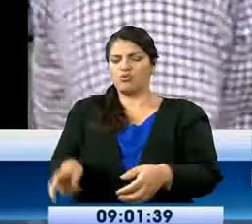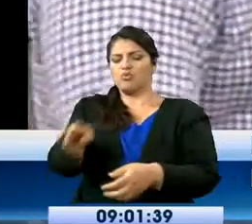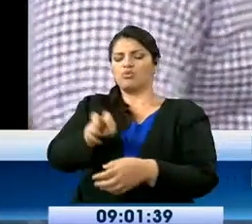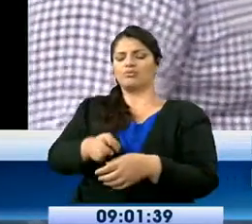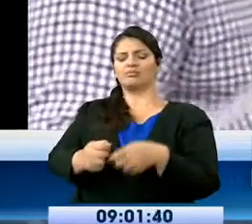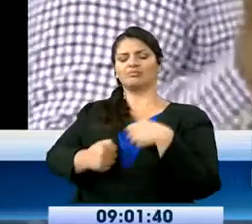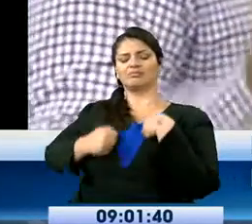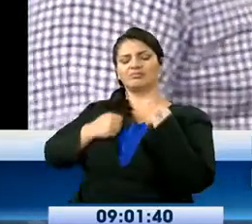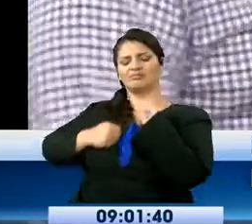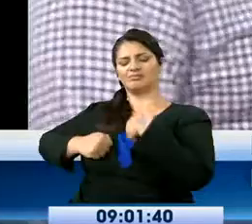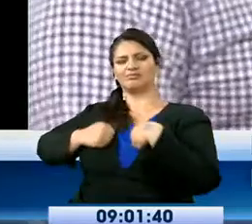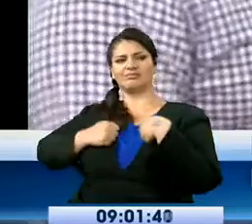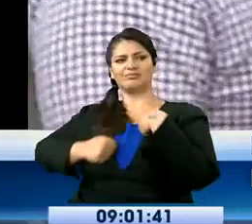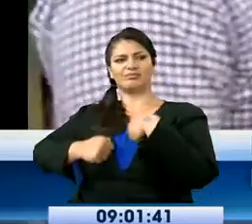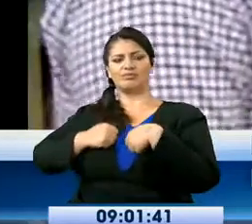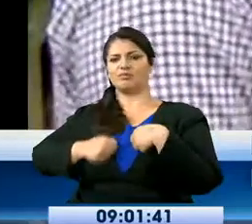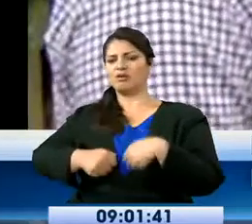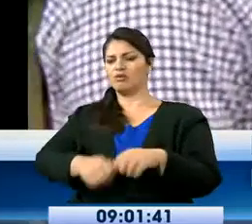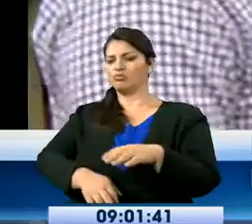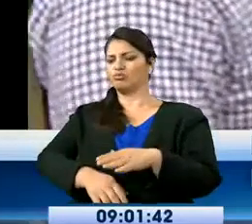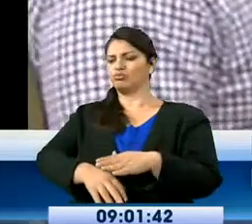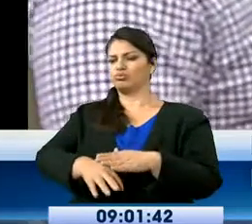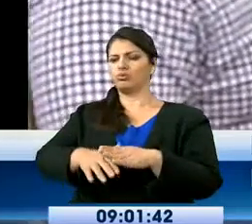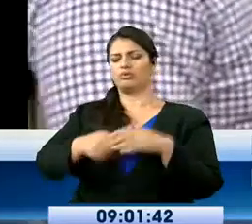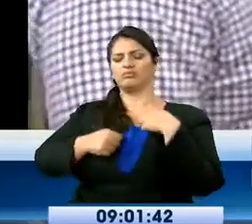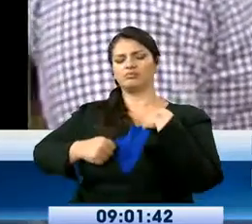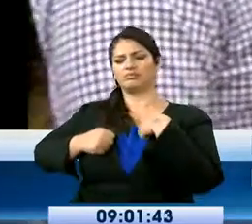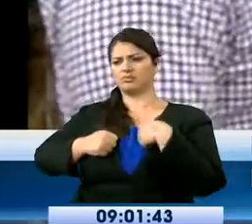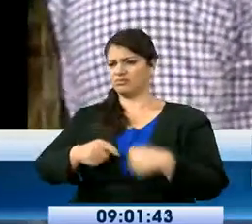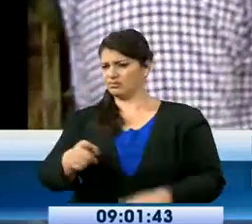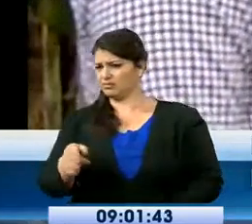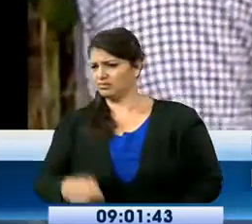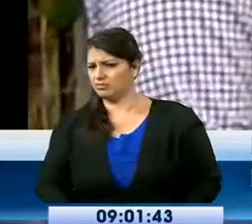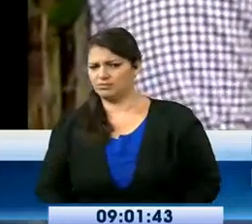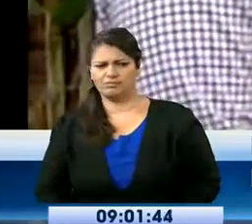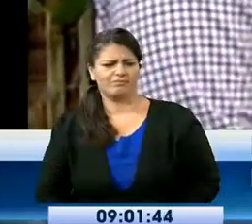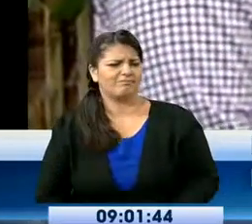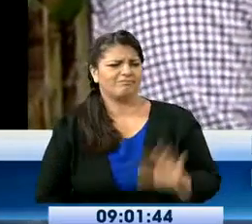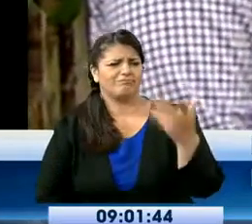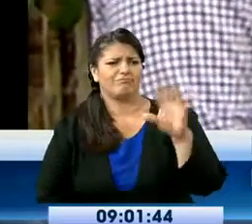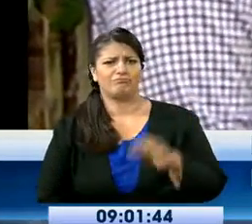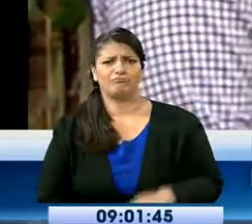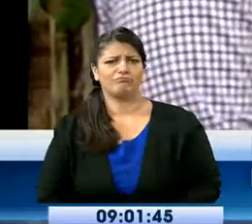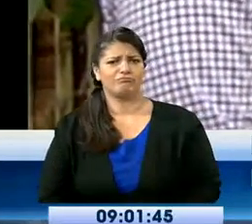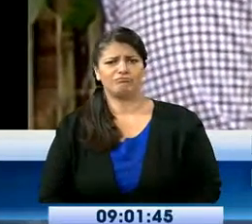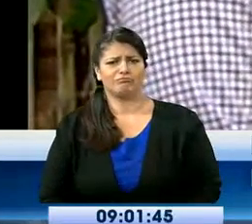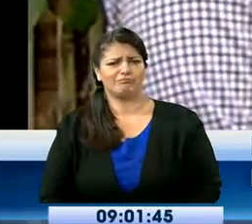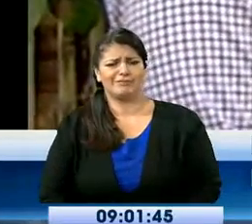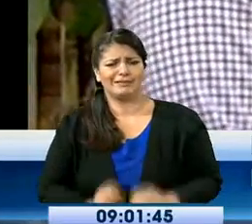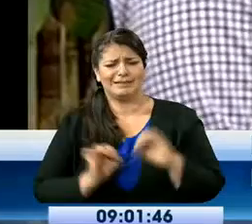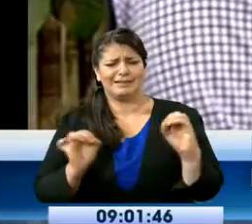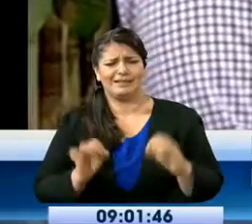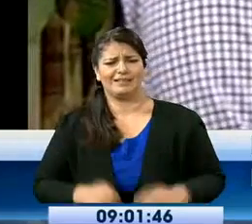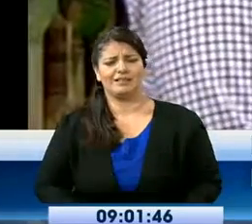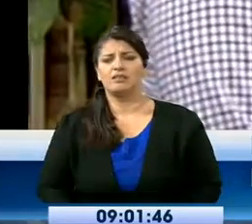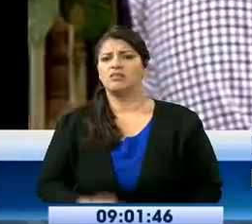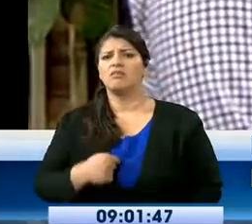Una explicación debería de haber, porque $98, señora. Hasta $82 me sale, de cada mes me